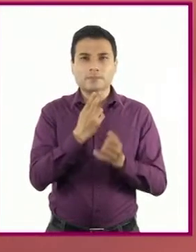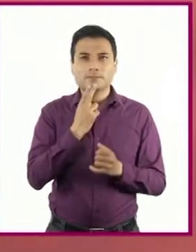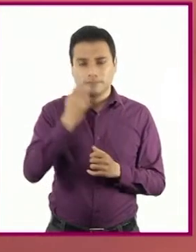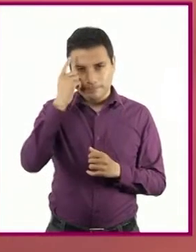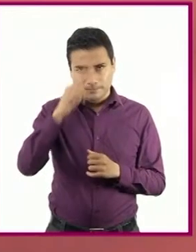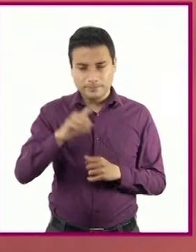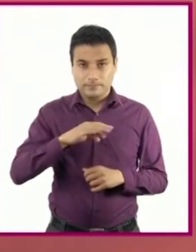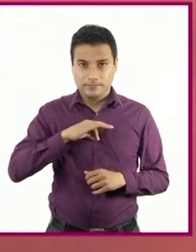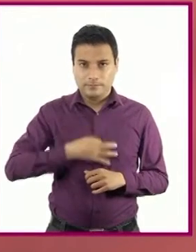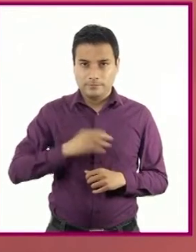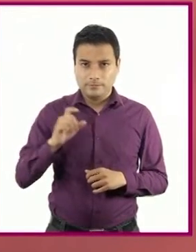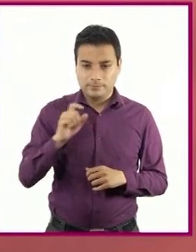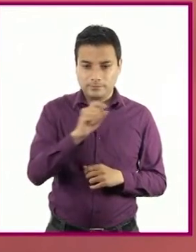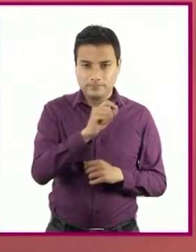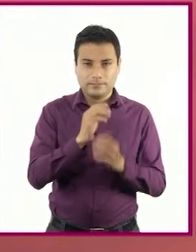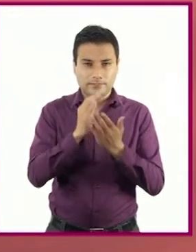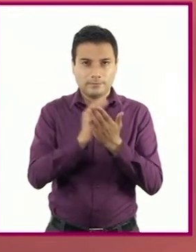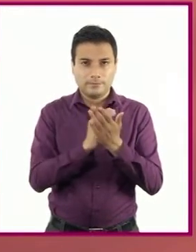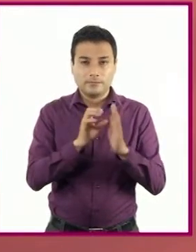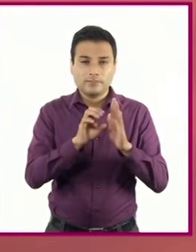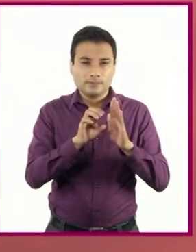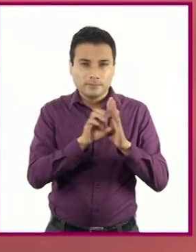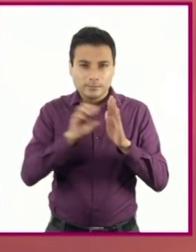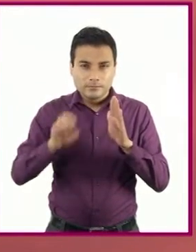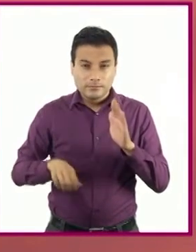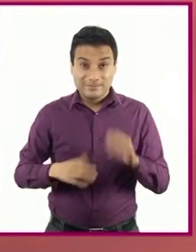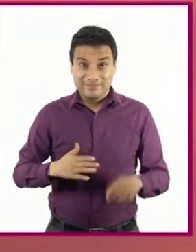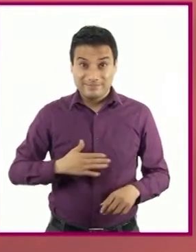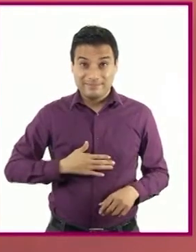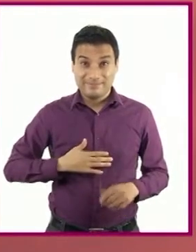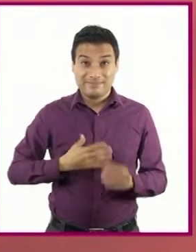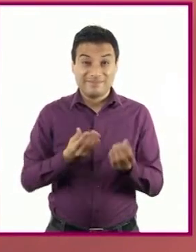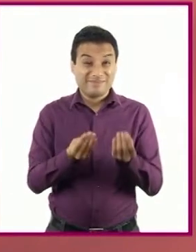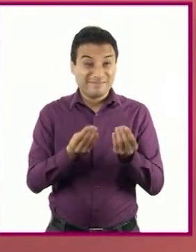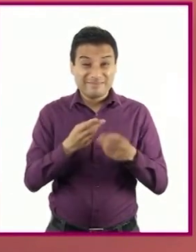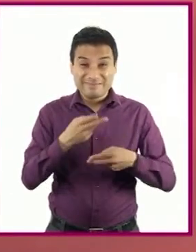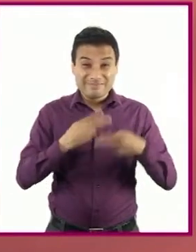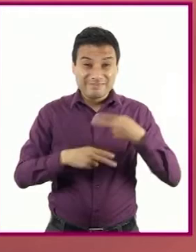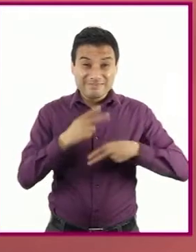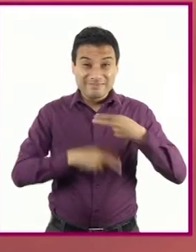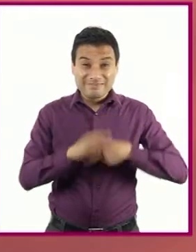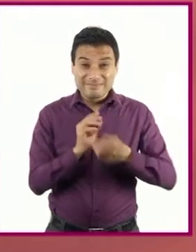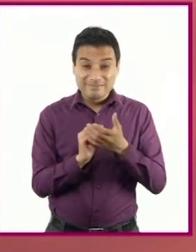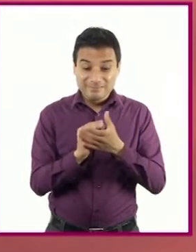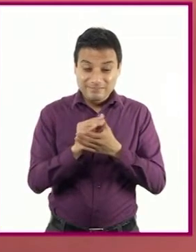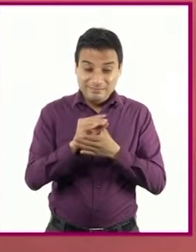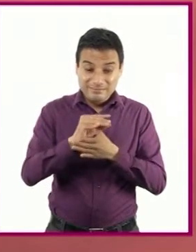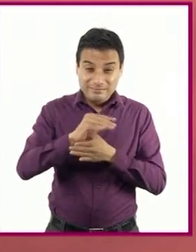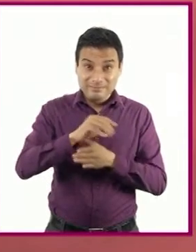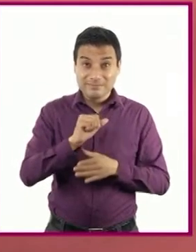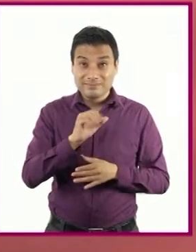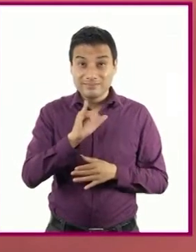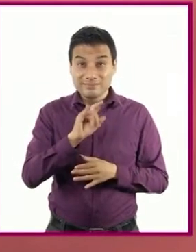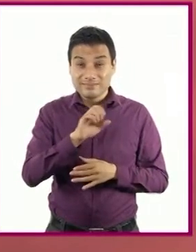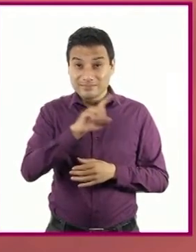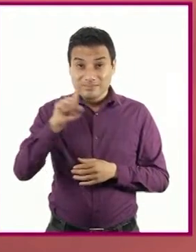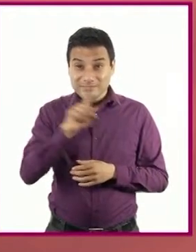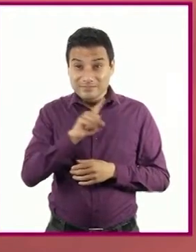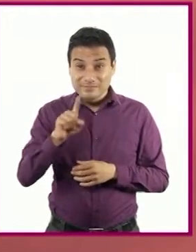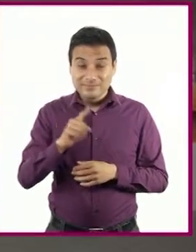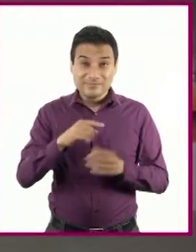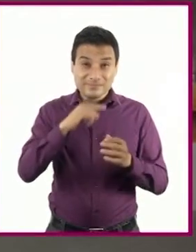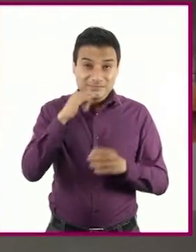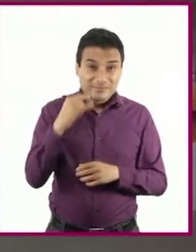bacterias. Pero cuando el estómago recibe una abundante dotación extra de alimentos ácidos, irritantes y